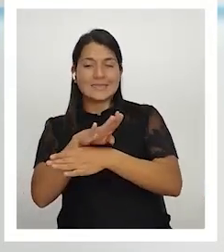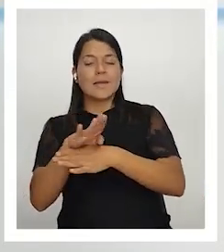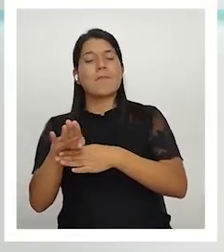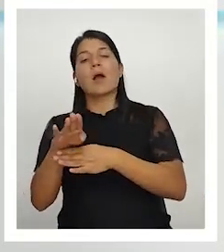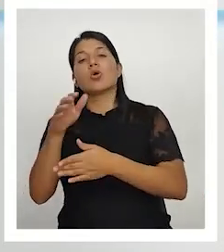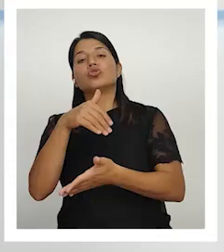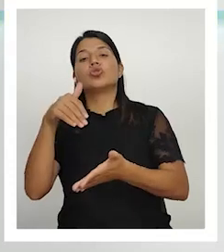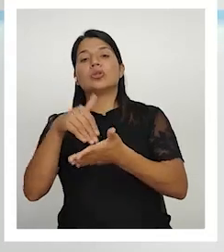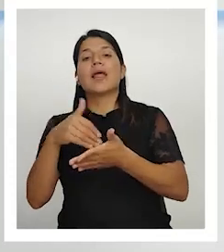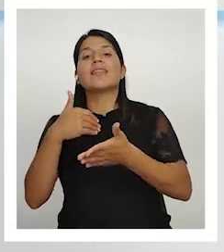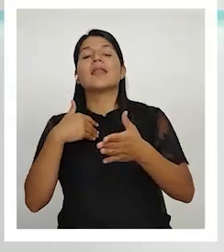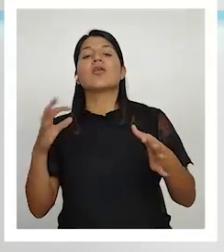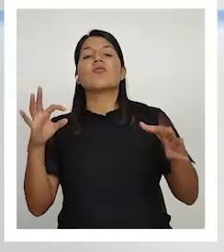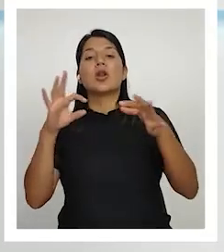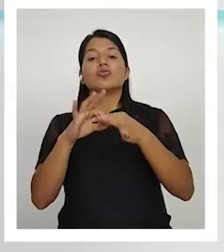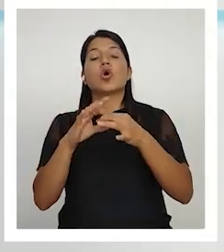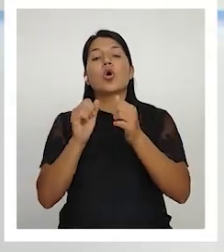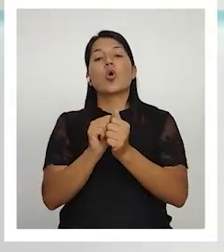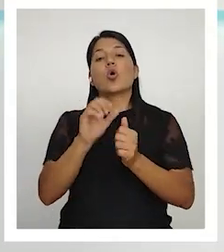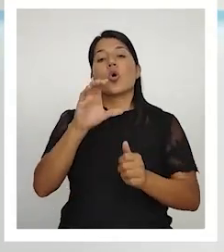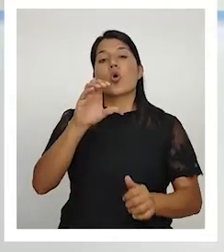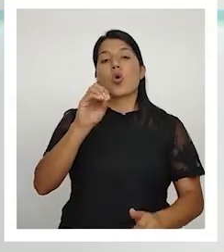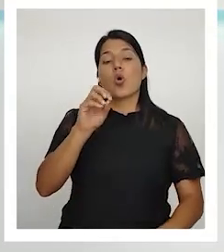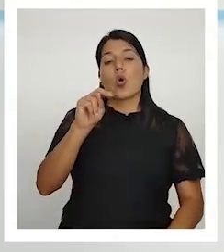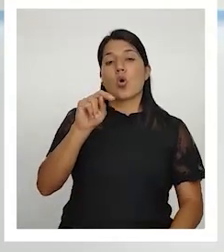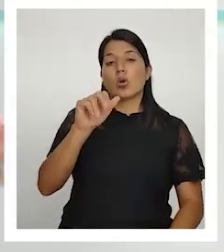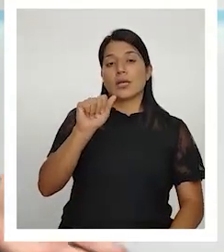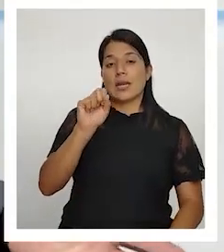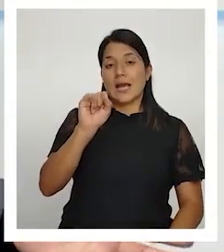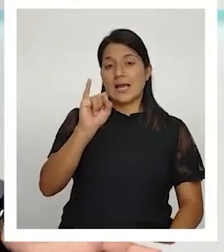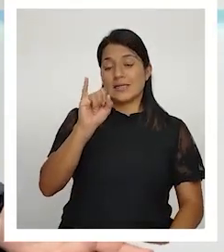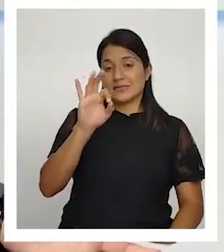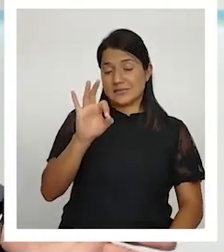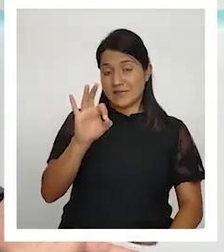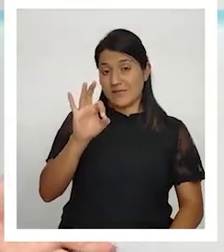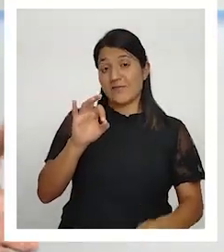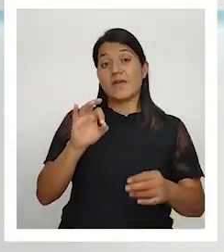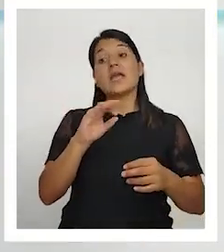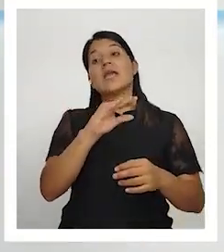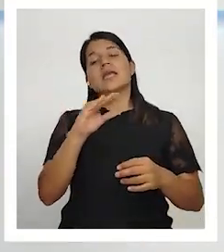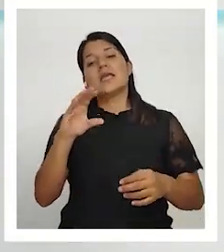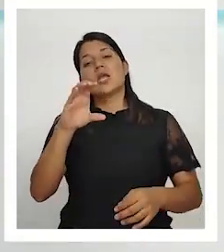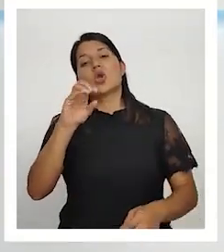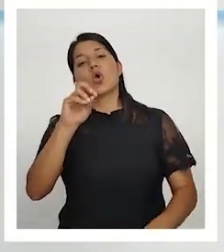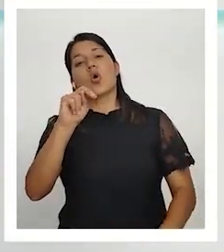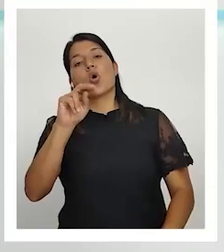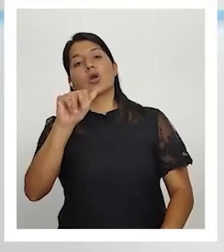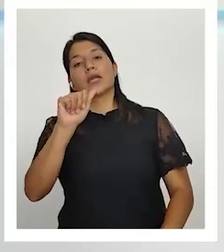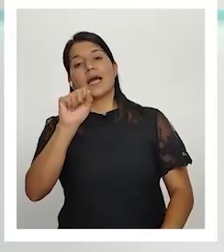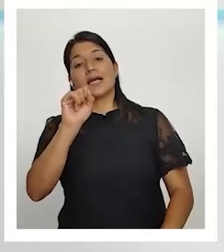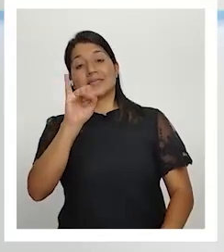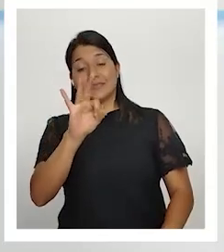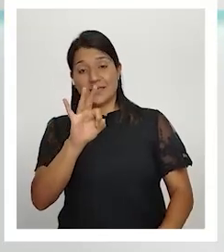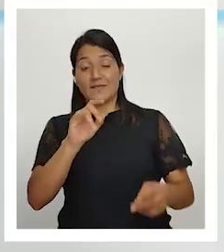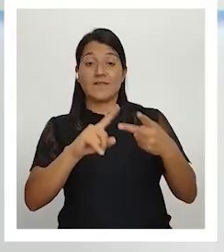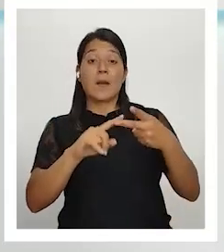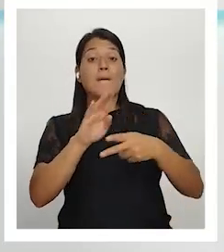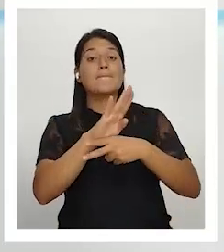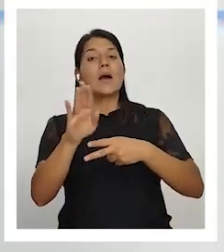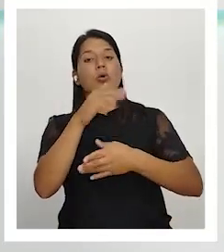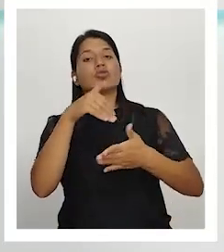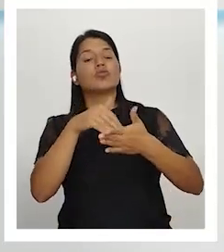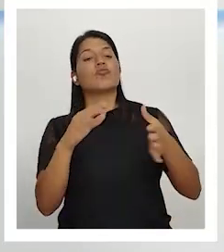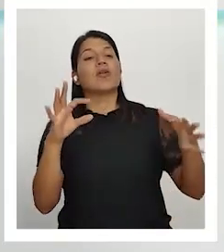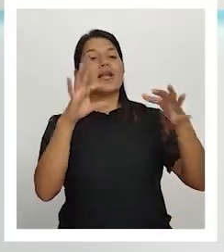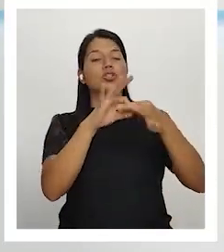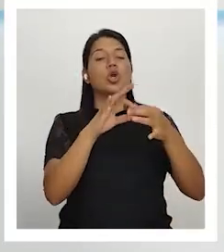con la CONACYF y la CONACYF y el Banco Central con las superintendencias, ¿verdad? Entonces, vean ustedes que es toda una escala